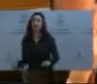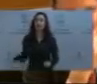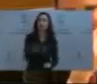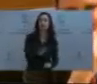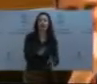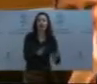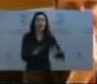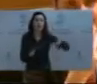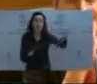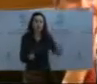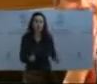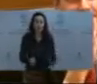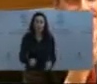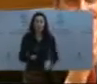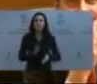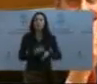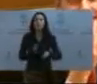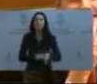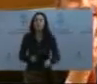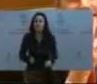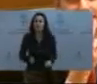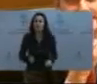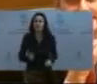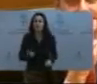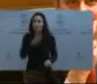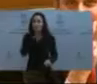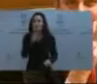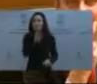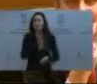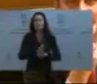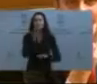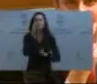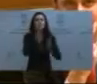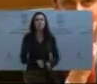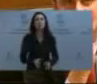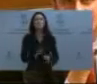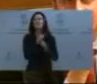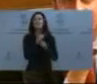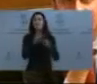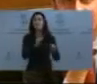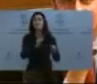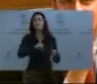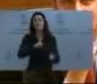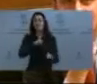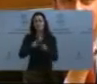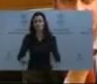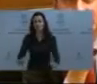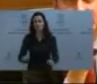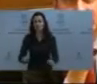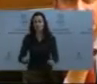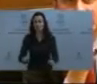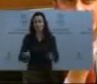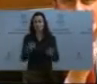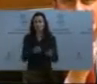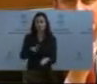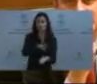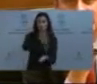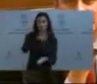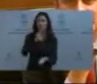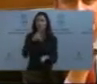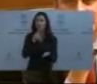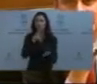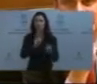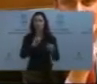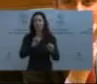ustedes perpetraron. Y de ahí viene nuestra pregunta, consejera. ¿Qué va a pasar con los herederos de residentes en los establecimientos del ERA que renunciaron a